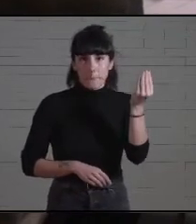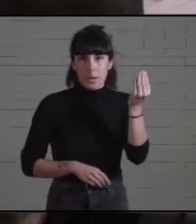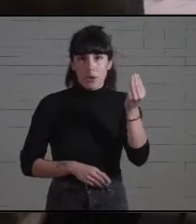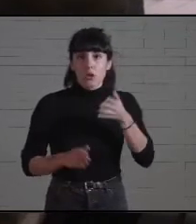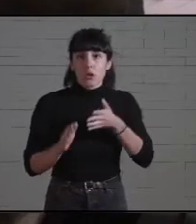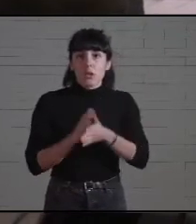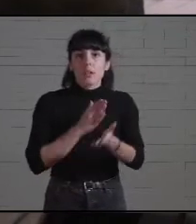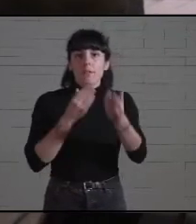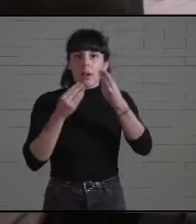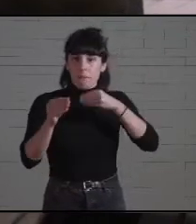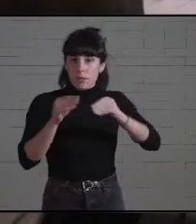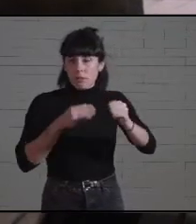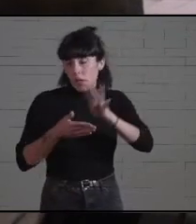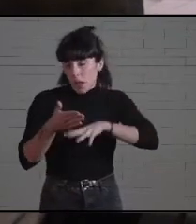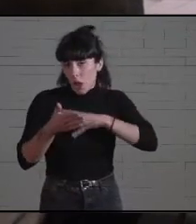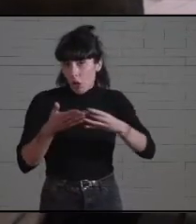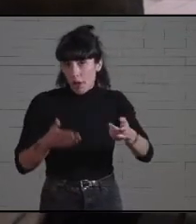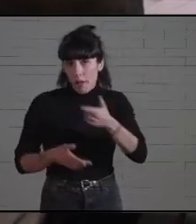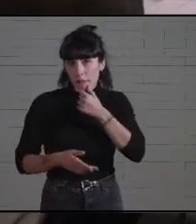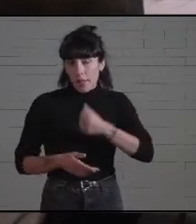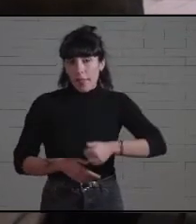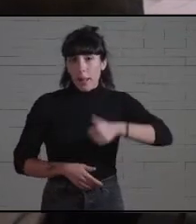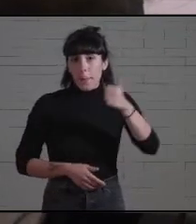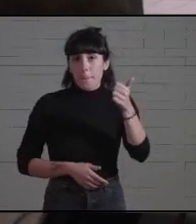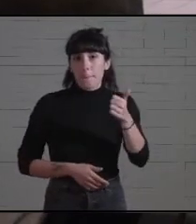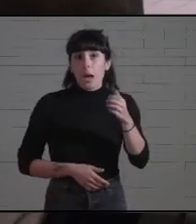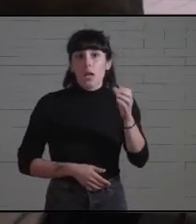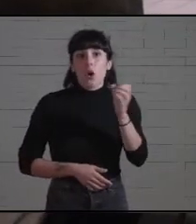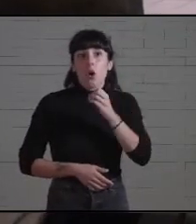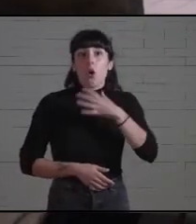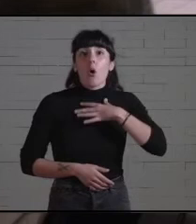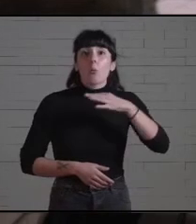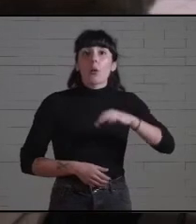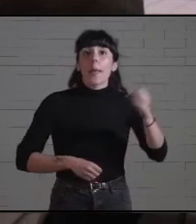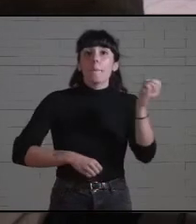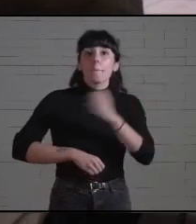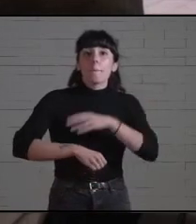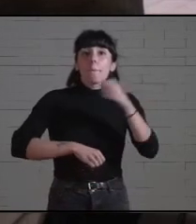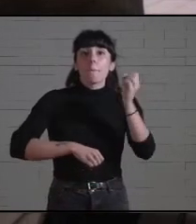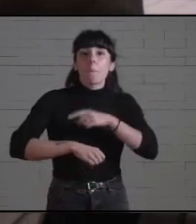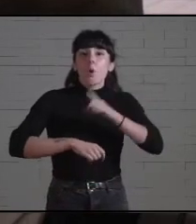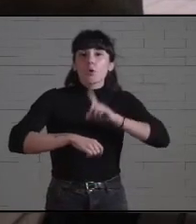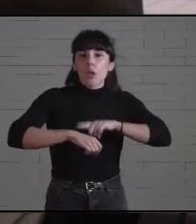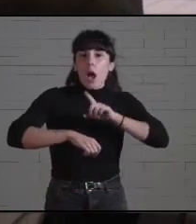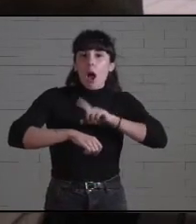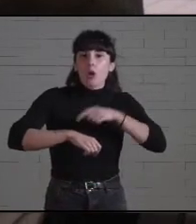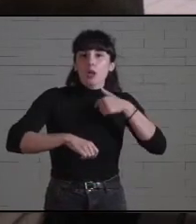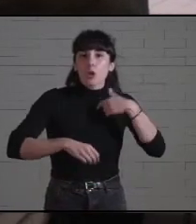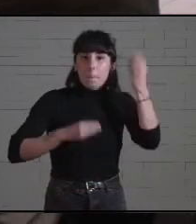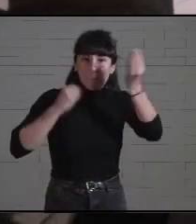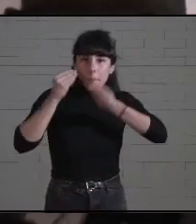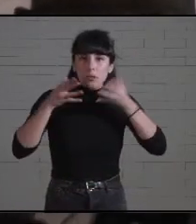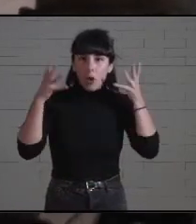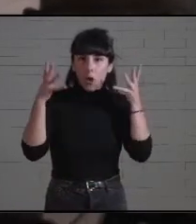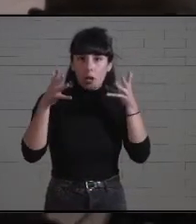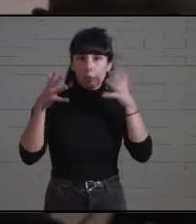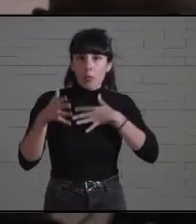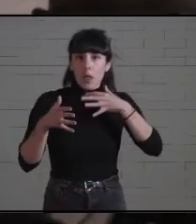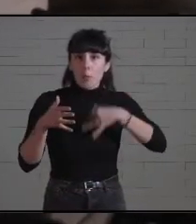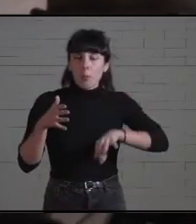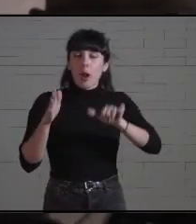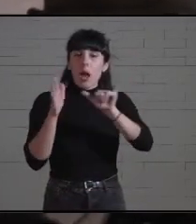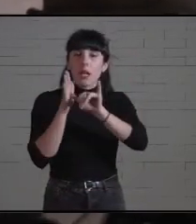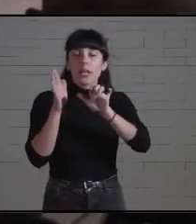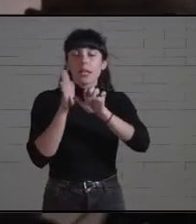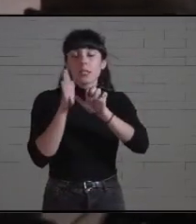facilitar la flexibilidad horaria y un sistema de bolsa de horas, que esa es una recomendación que yo creo que estaría bien que en el Estatuto de los